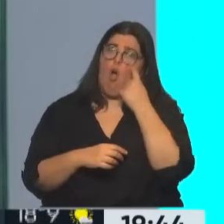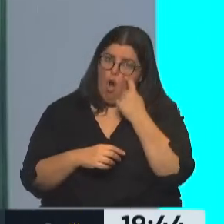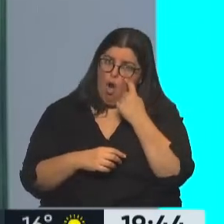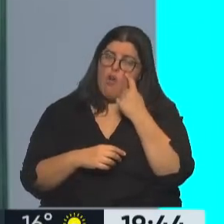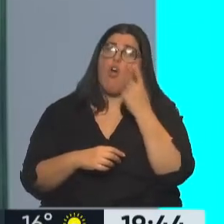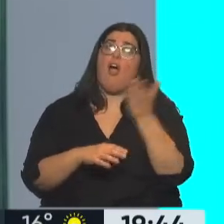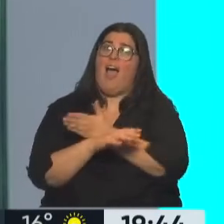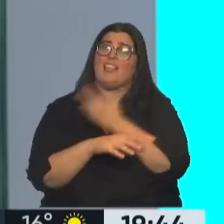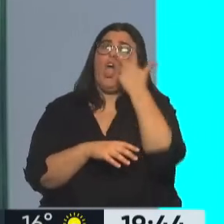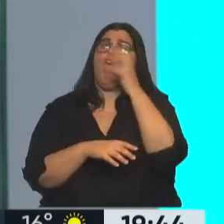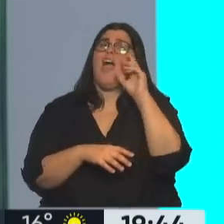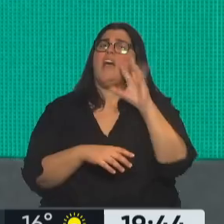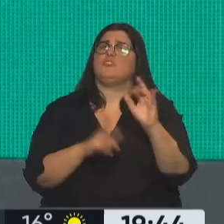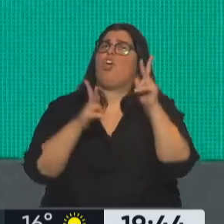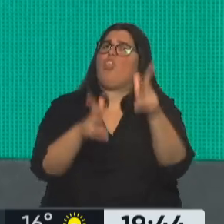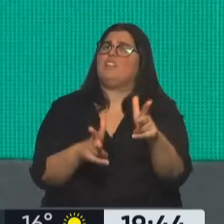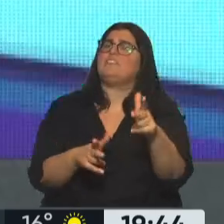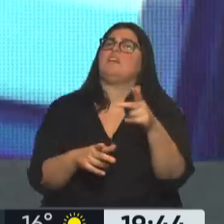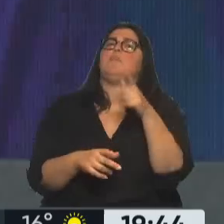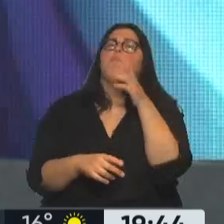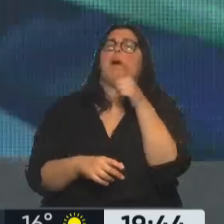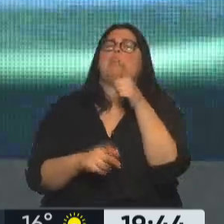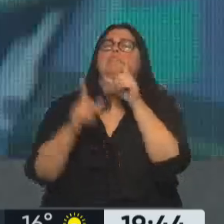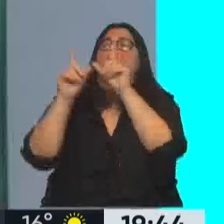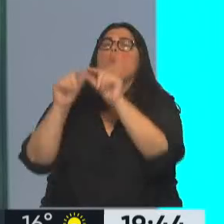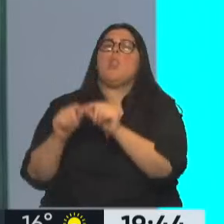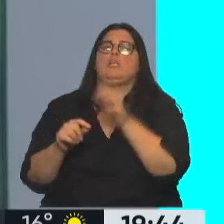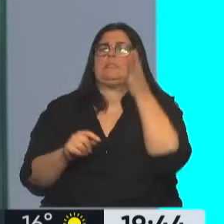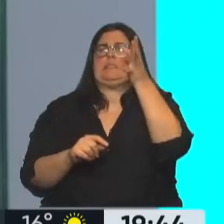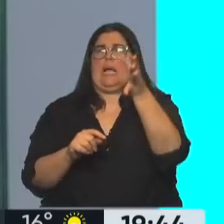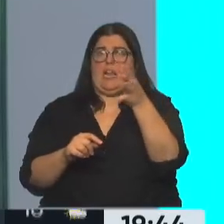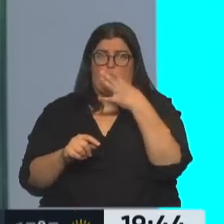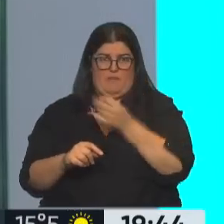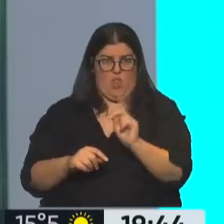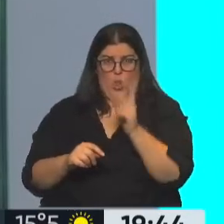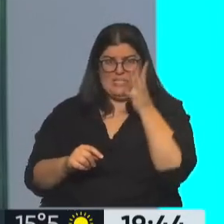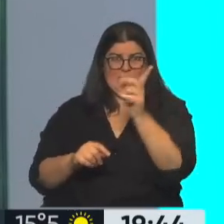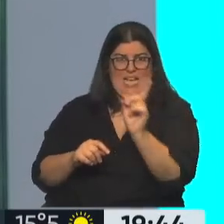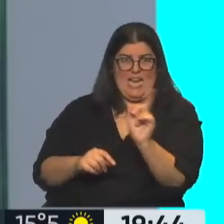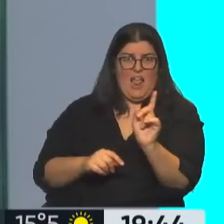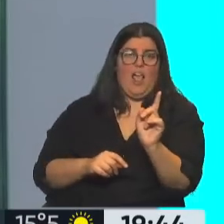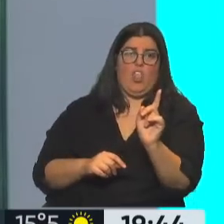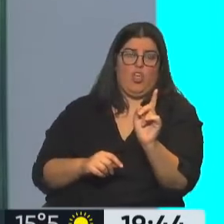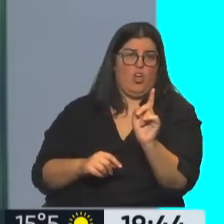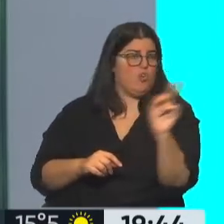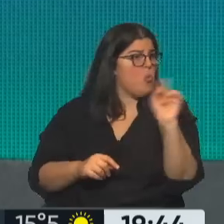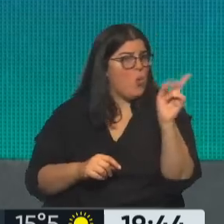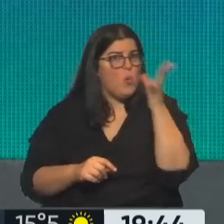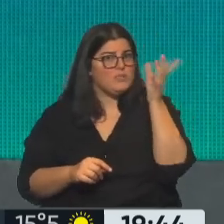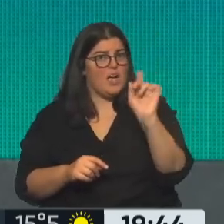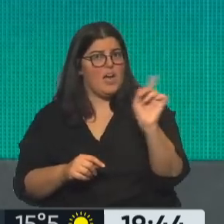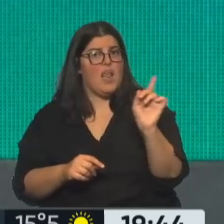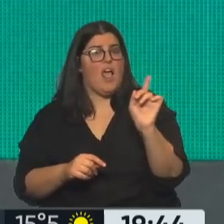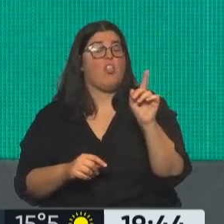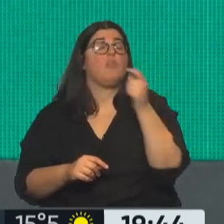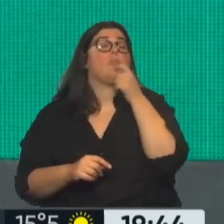decía... parece exagerado los números, pero no son exagerados. No son exagerados. No son exagerados. En